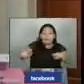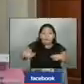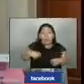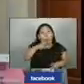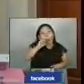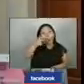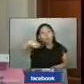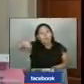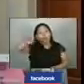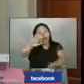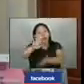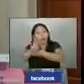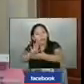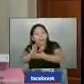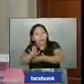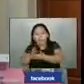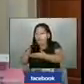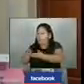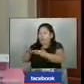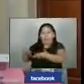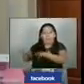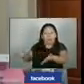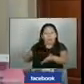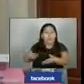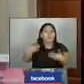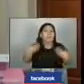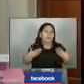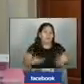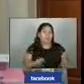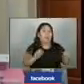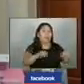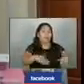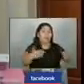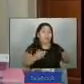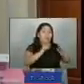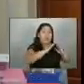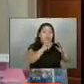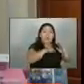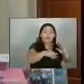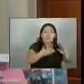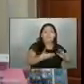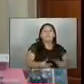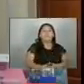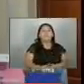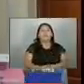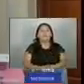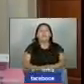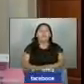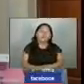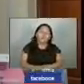que ir a comprar a los servicios porque todo lo pueden producir ellas en su casa.